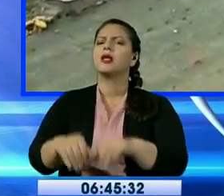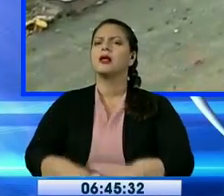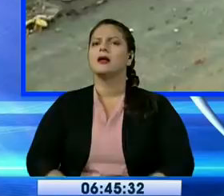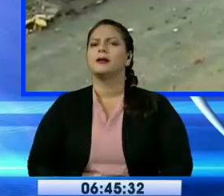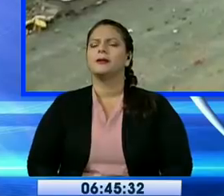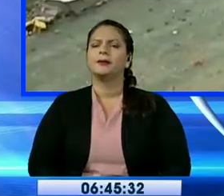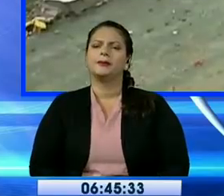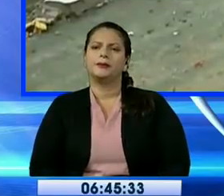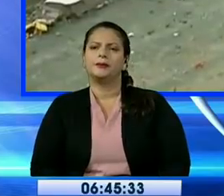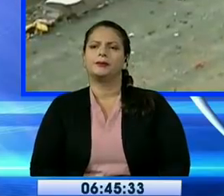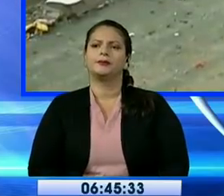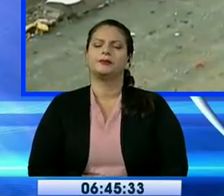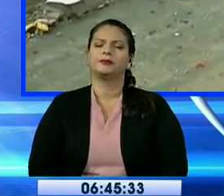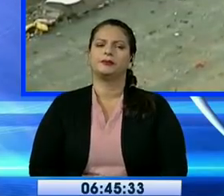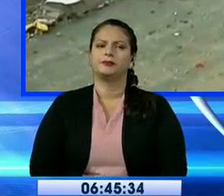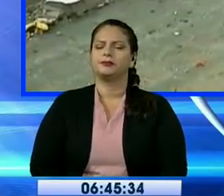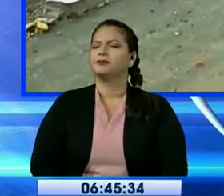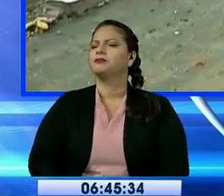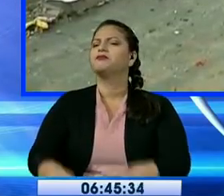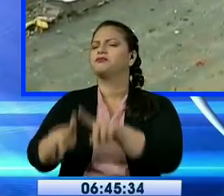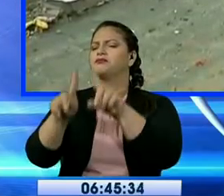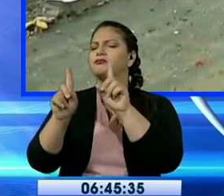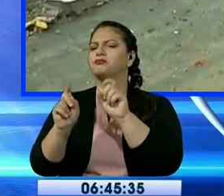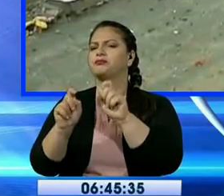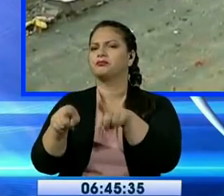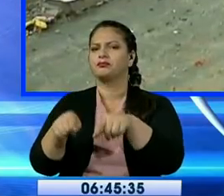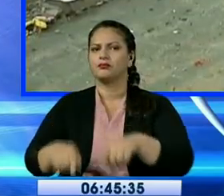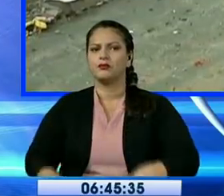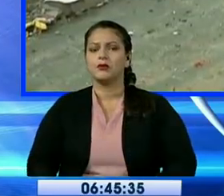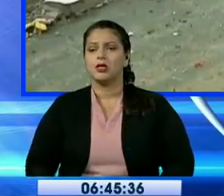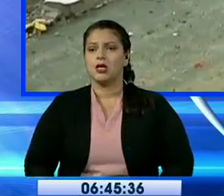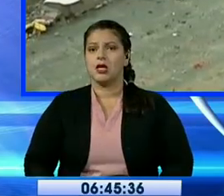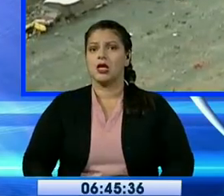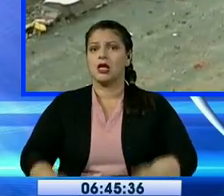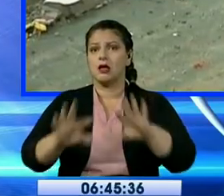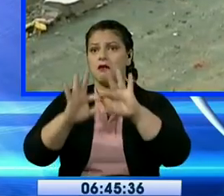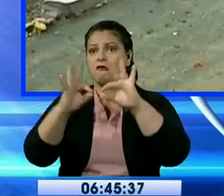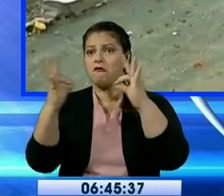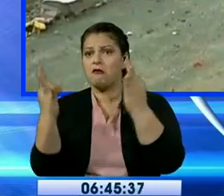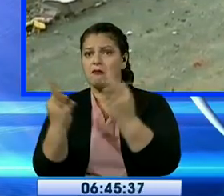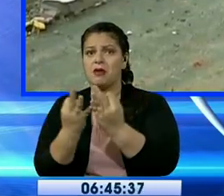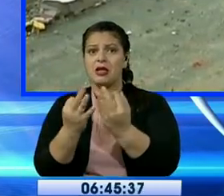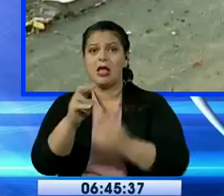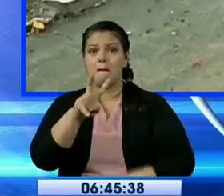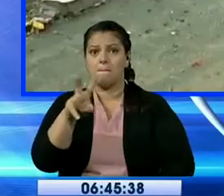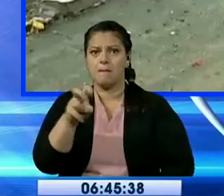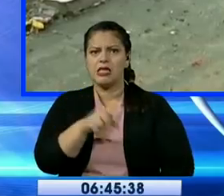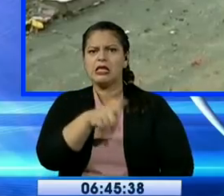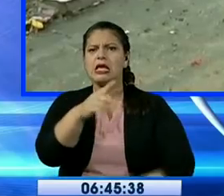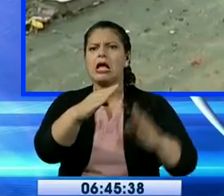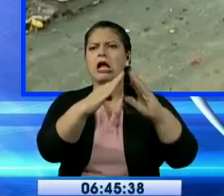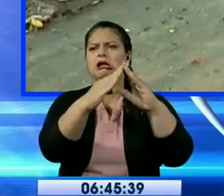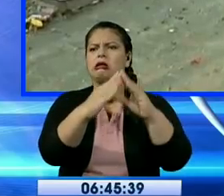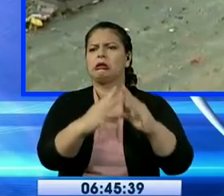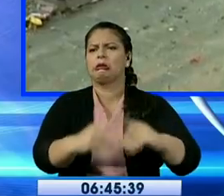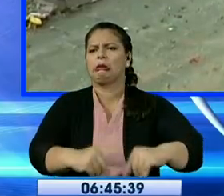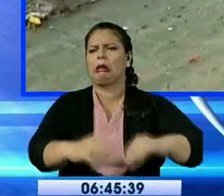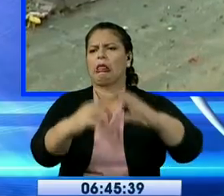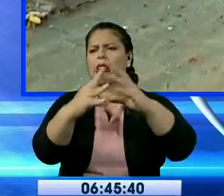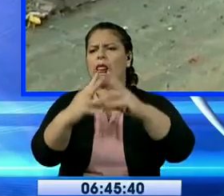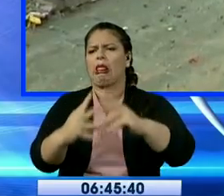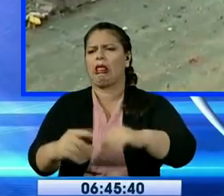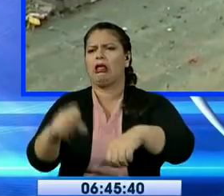A ti, en lo que concierne a la reubicación de las familias afectadas, ¿hay ya alguna planificación, se estima o se